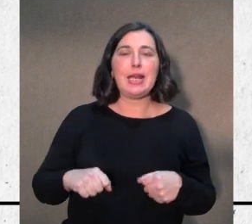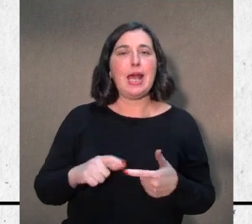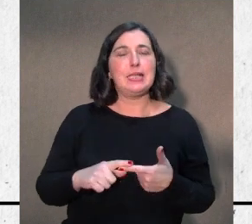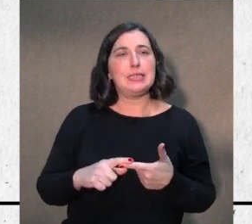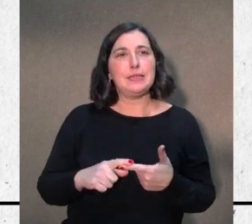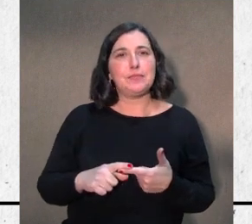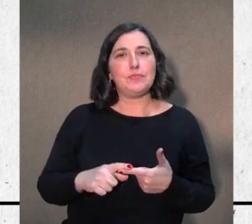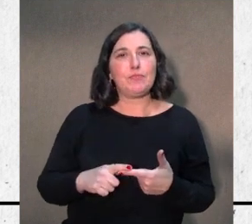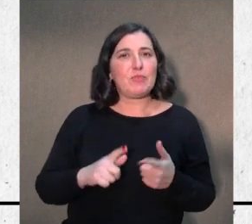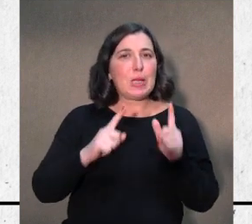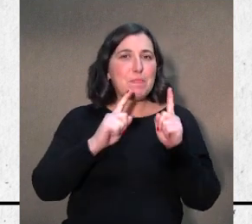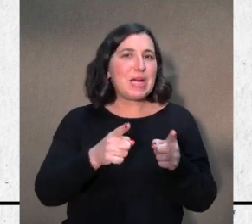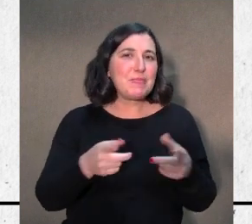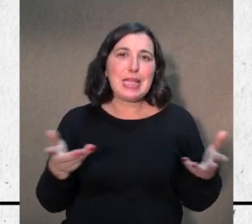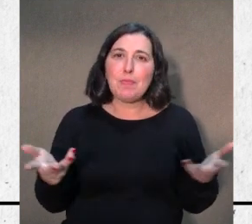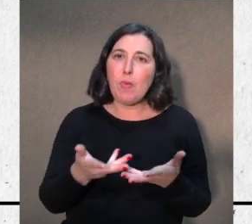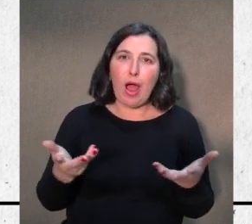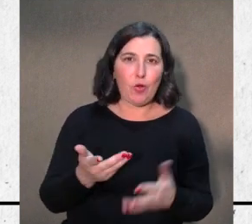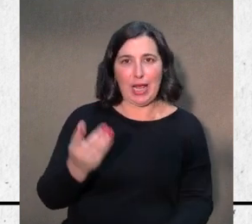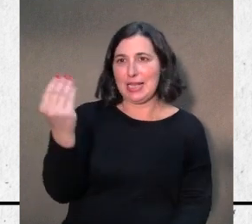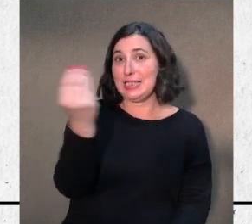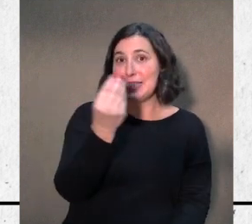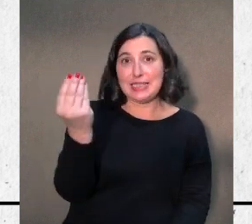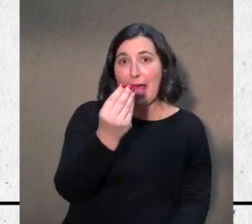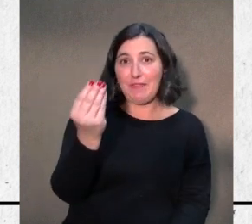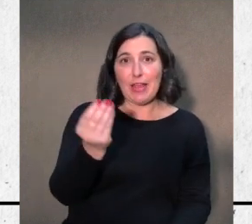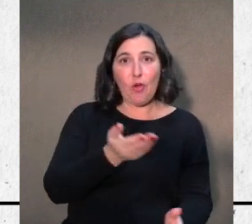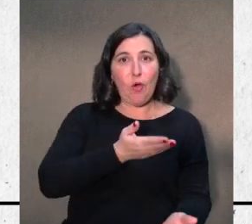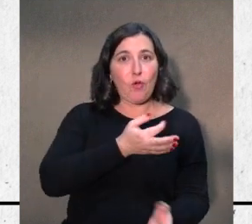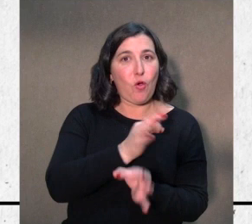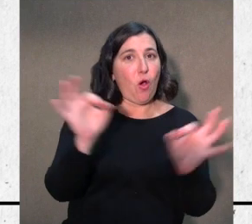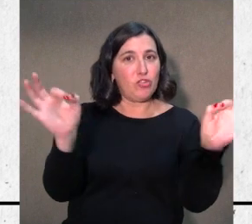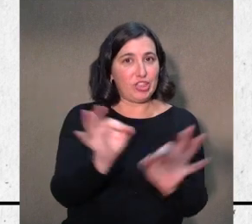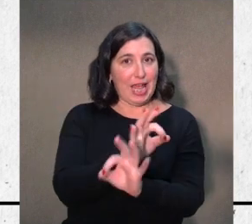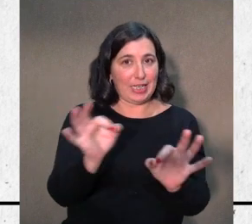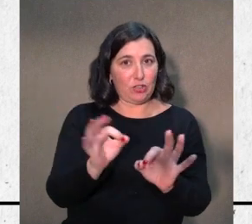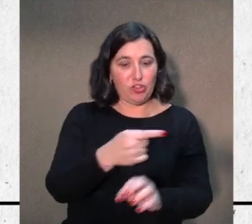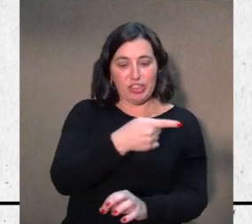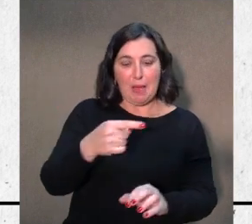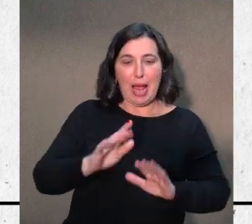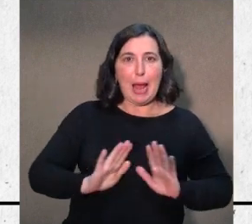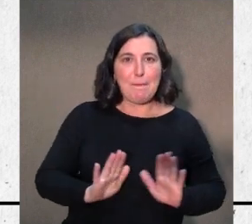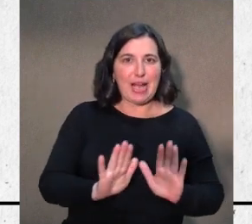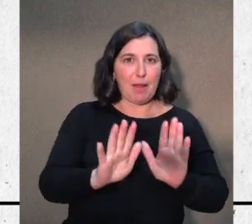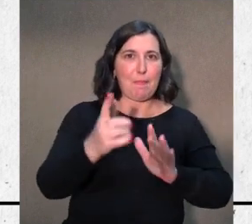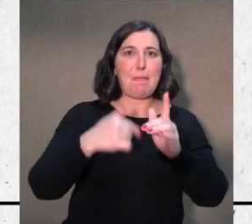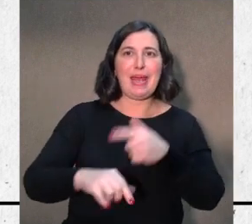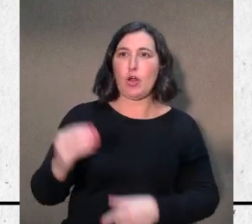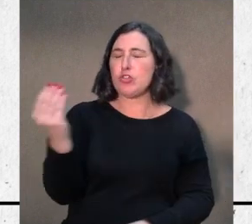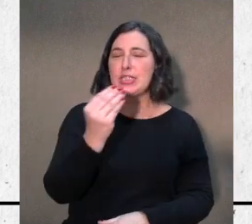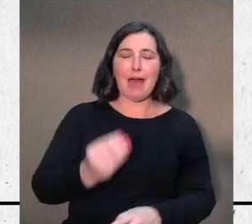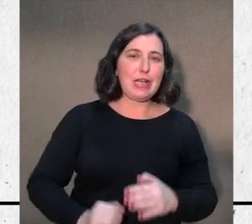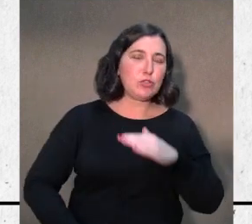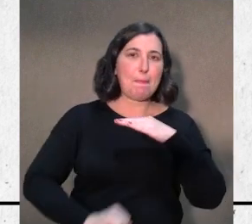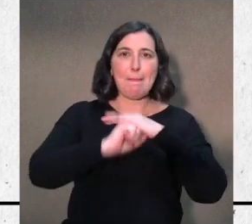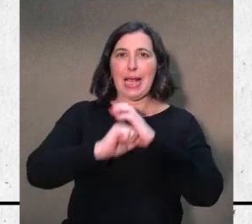de preparación, pero los sábados era el momento de máxima exposición. Entonces, él tenía como sagrado dormir la siesta, cosa que un sábado para nosotros éramos